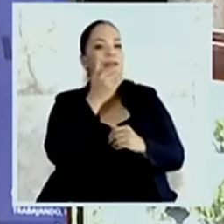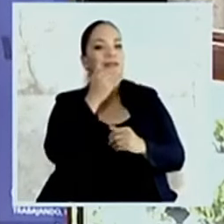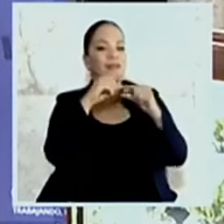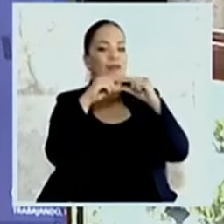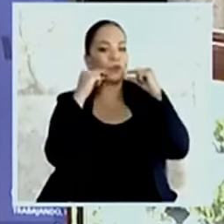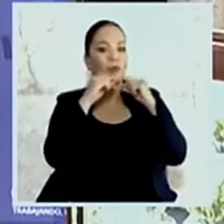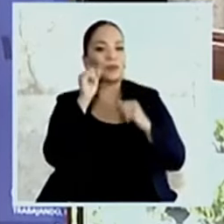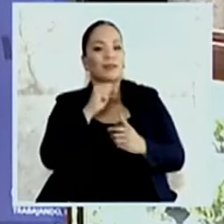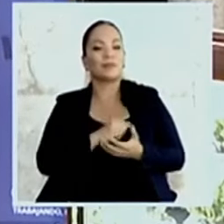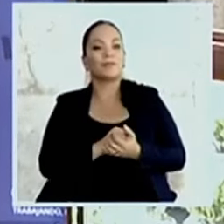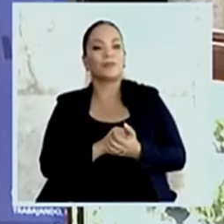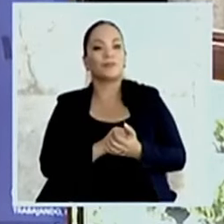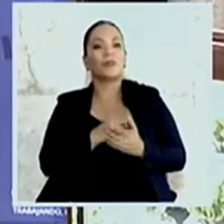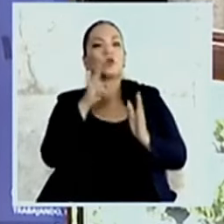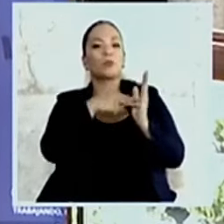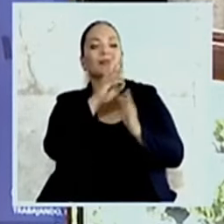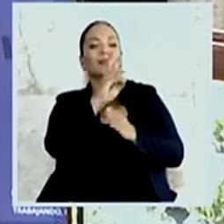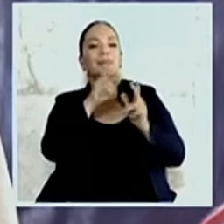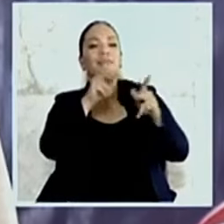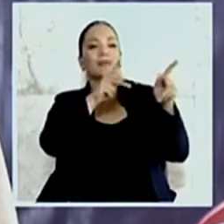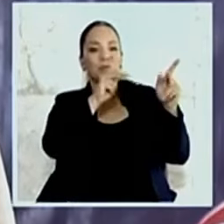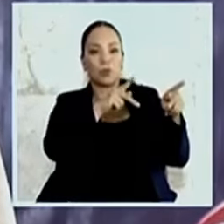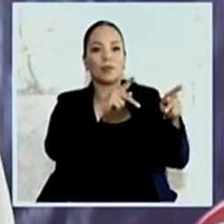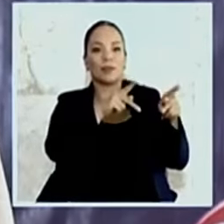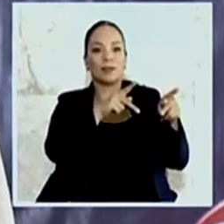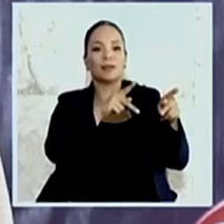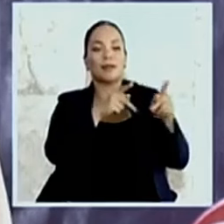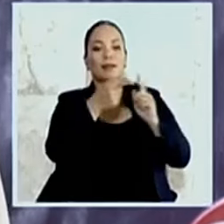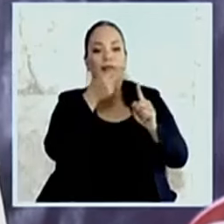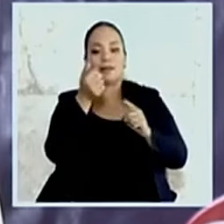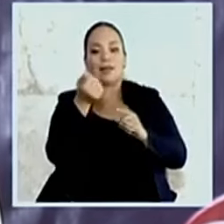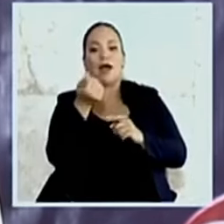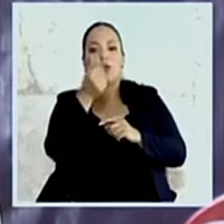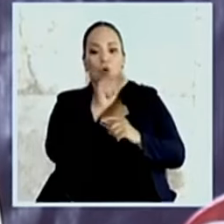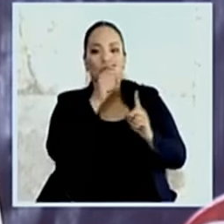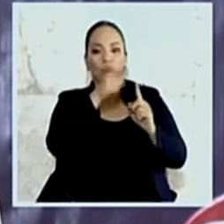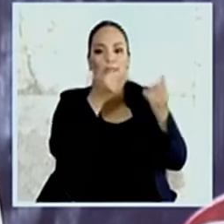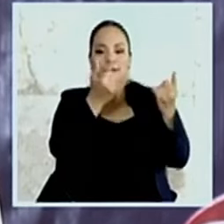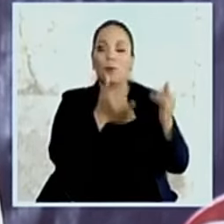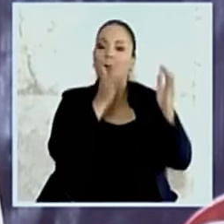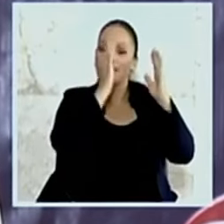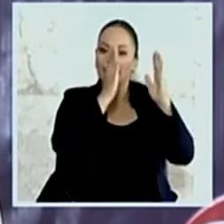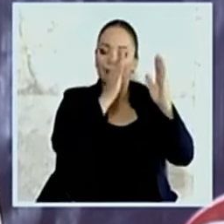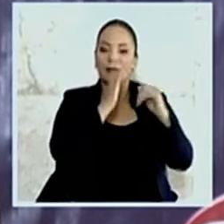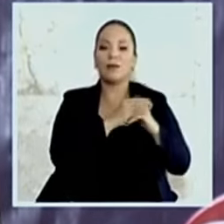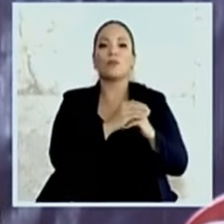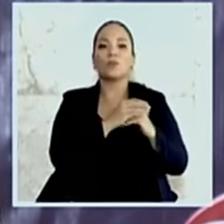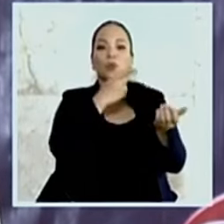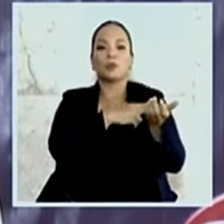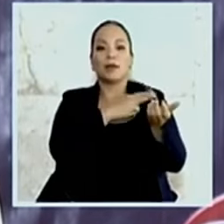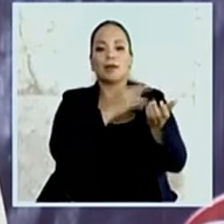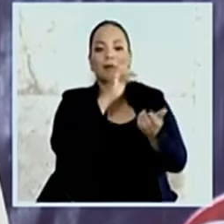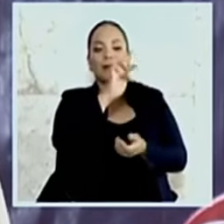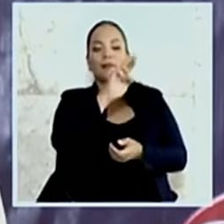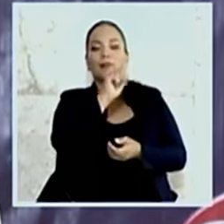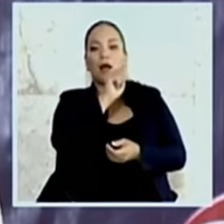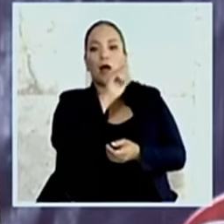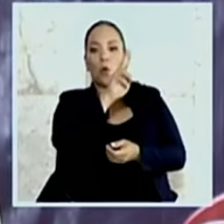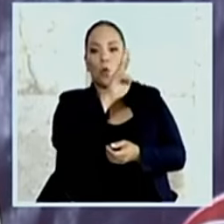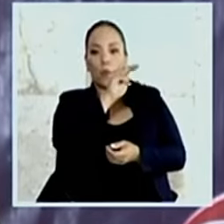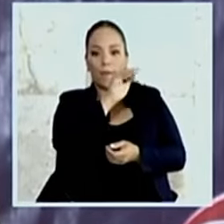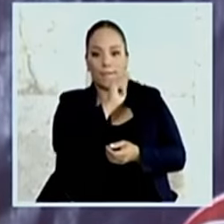traemos un montón de botones para que vean que vamos progresando. Sí, señora. Muchas gracias, don Rodrigo. Sí,